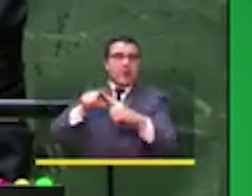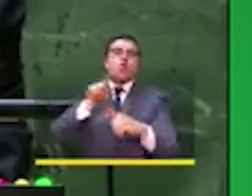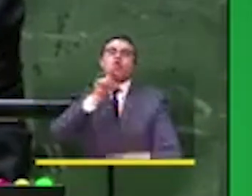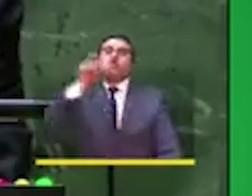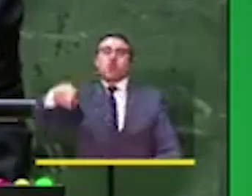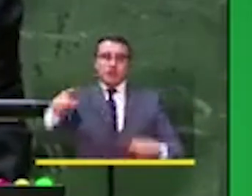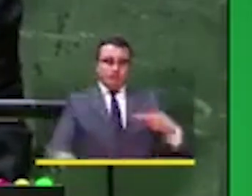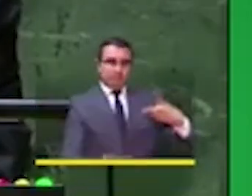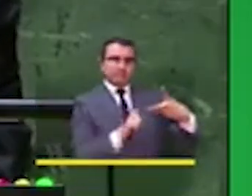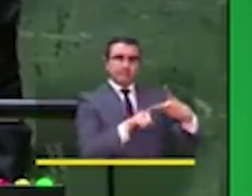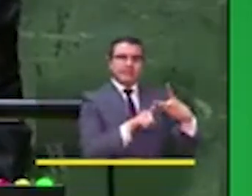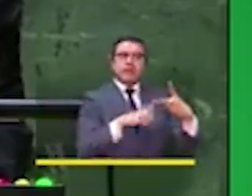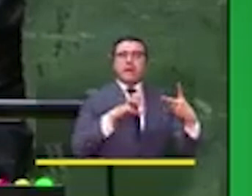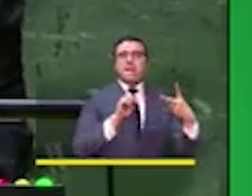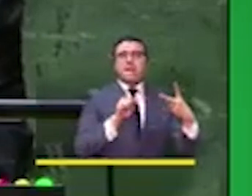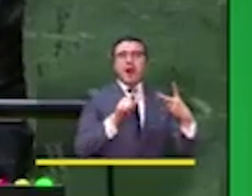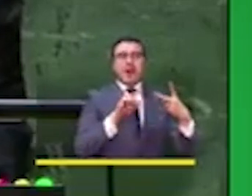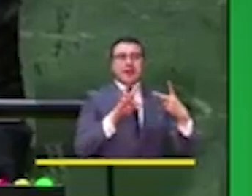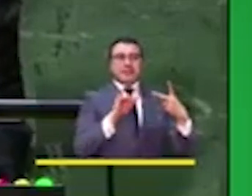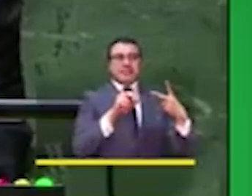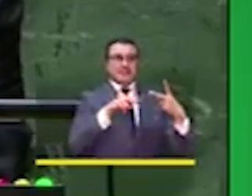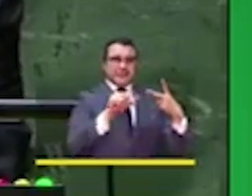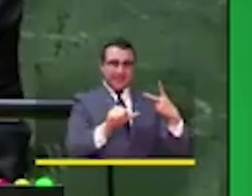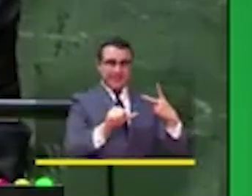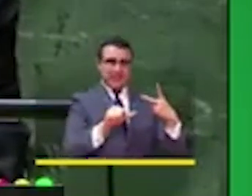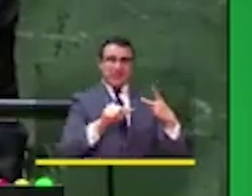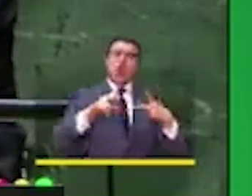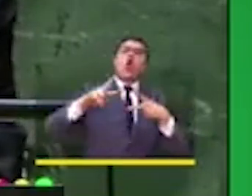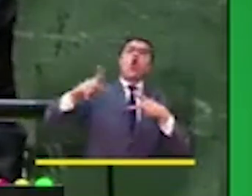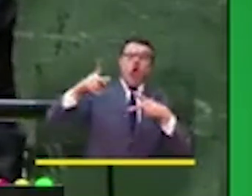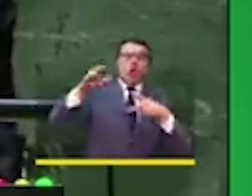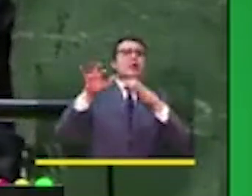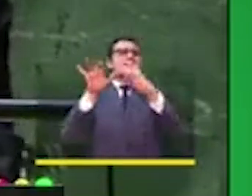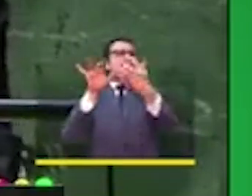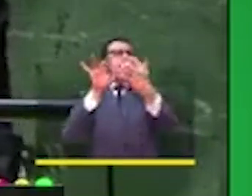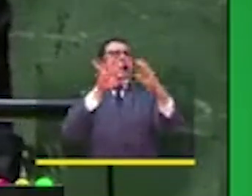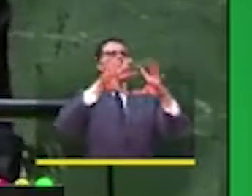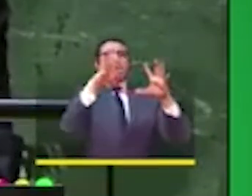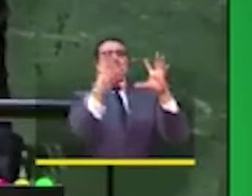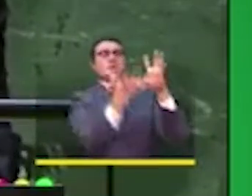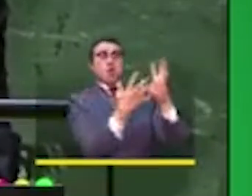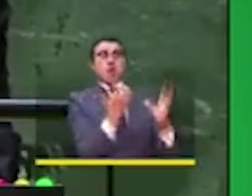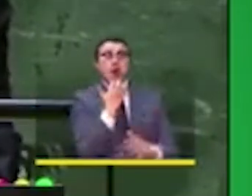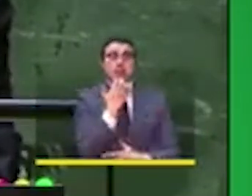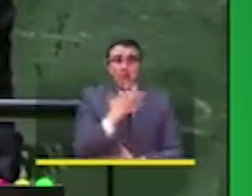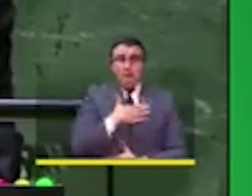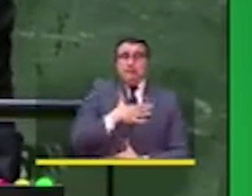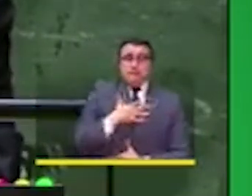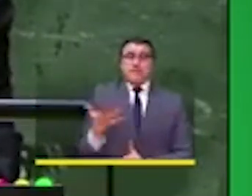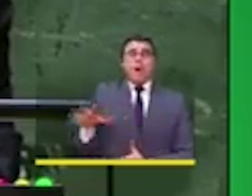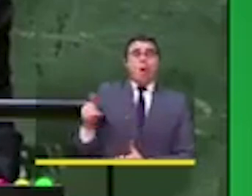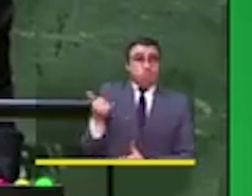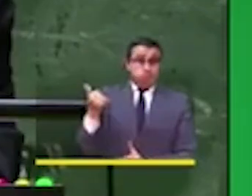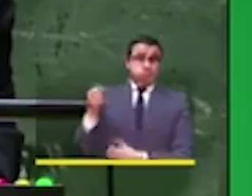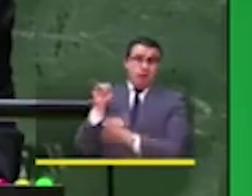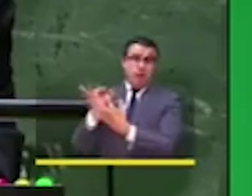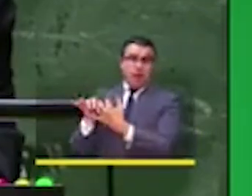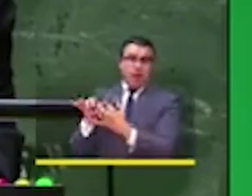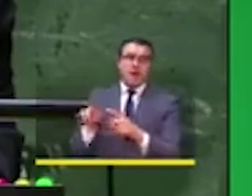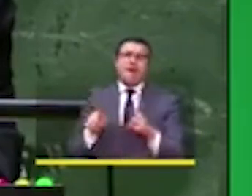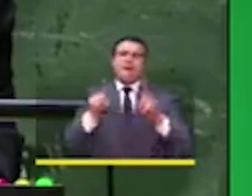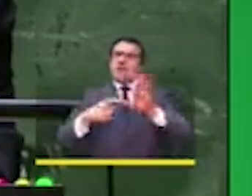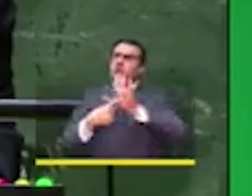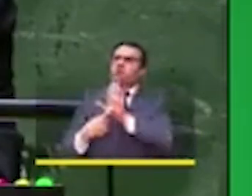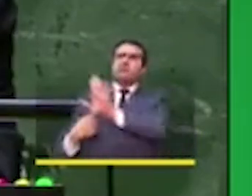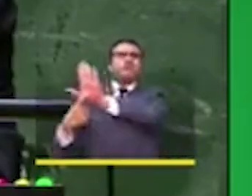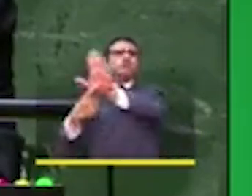Palestina. No porque no haya otras guerras en el mundo como en mi país, sino porque enseñarían